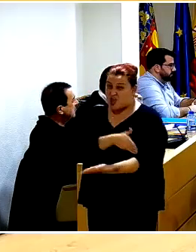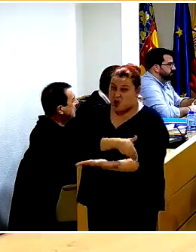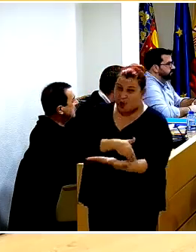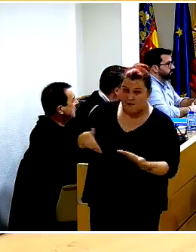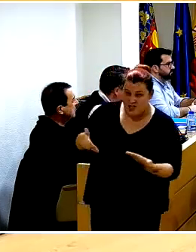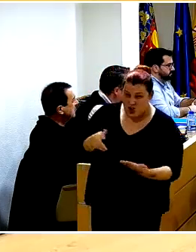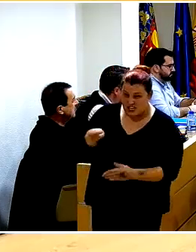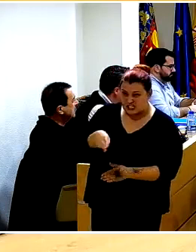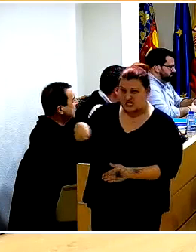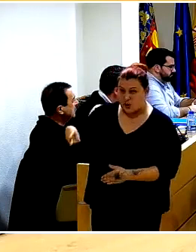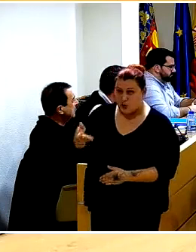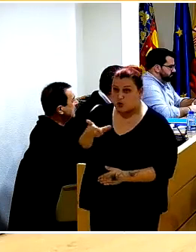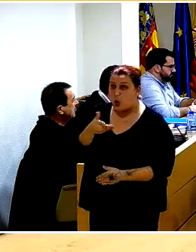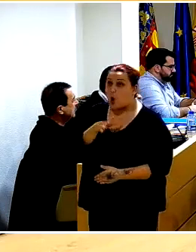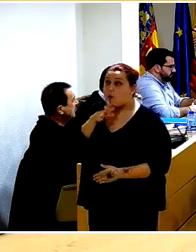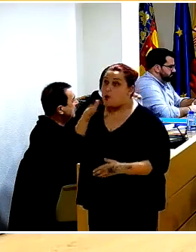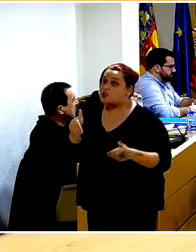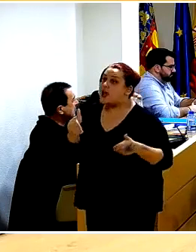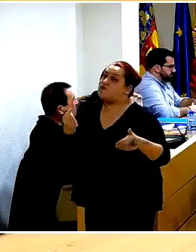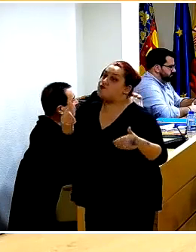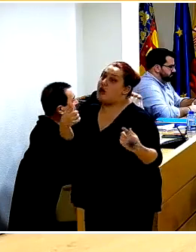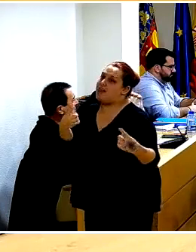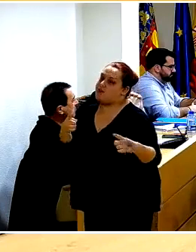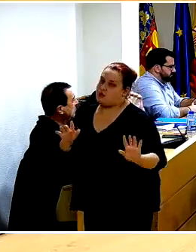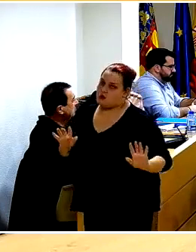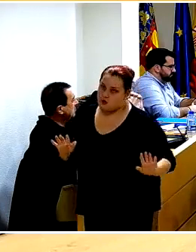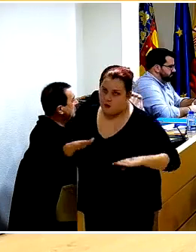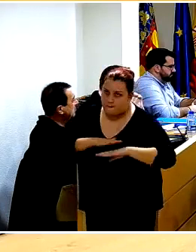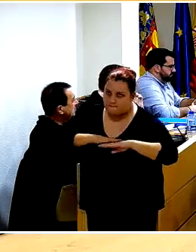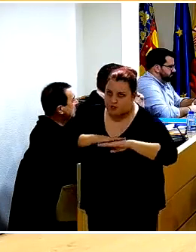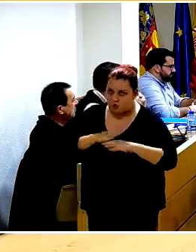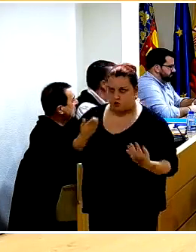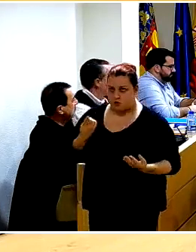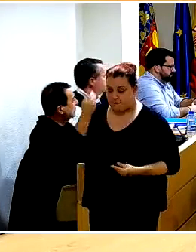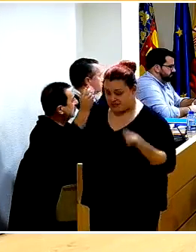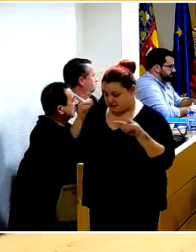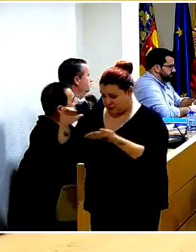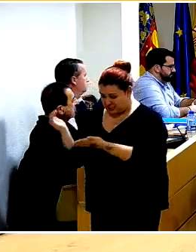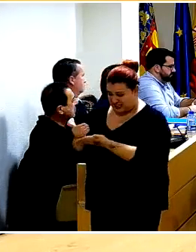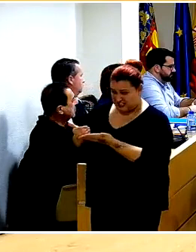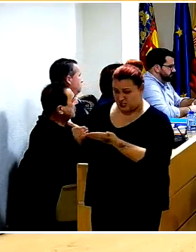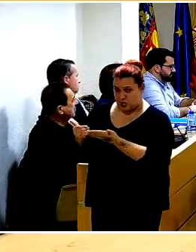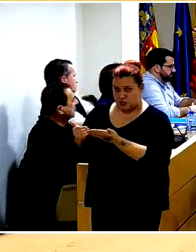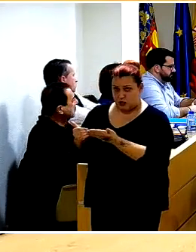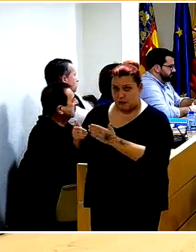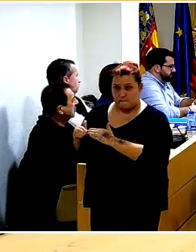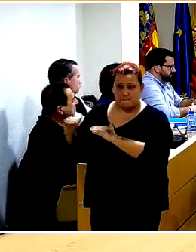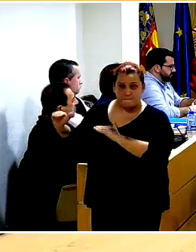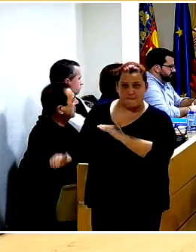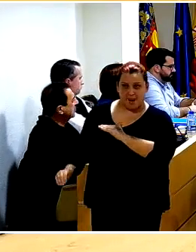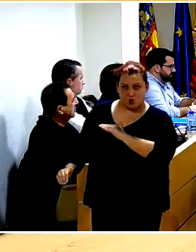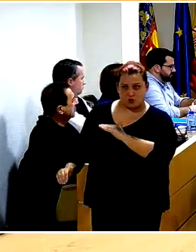de prudencia. ¿De qué estamos hablando? Estamos previendo unos ingresos que van a ser muy inferiores a los que